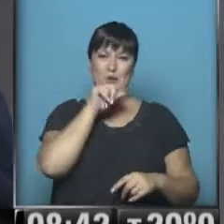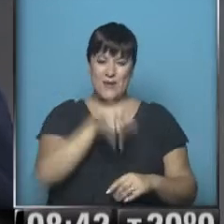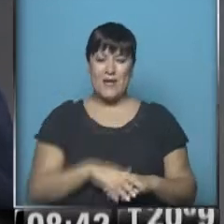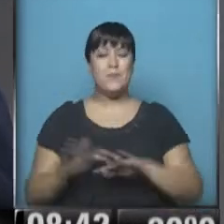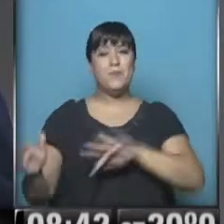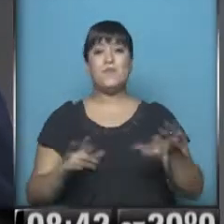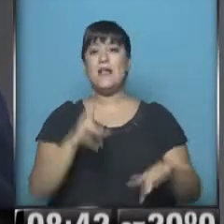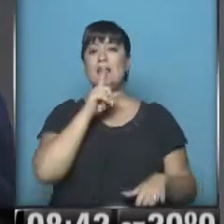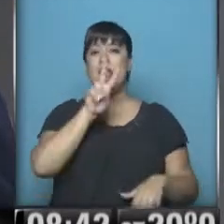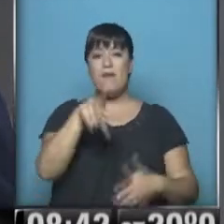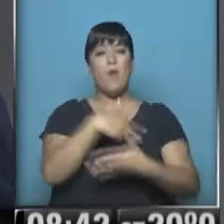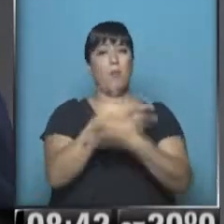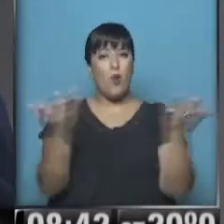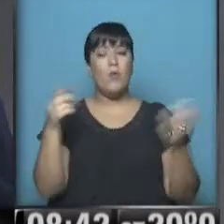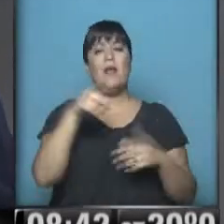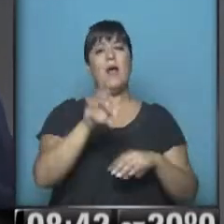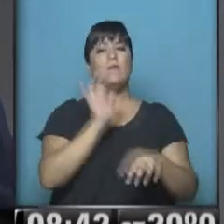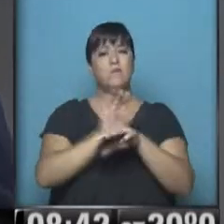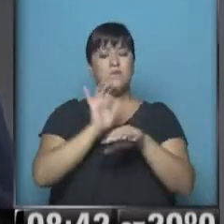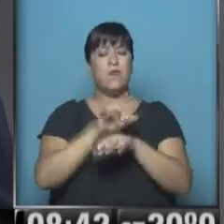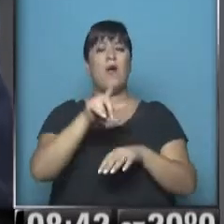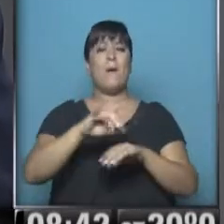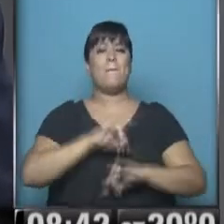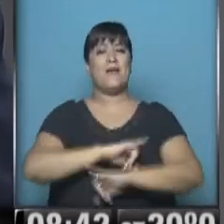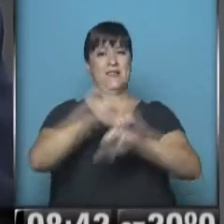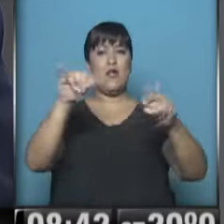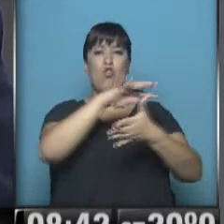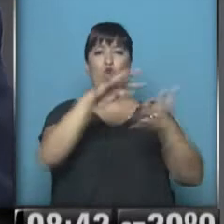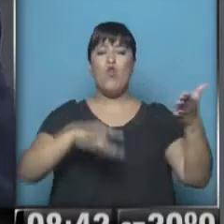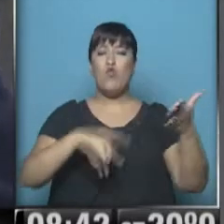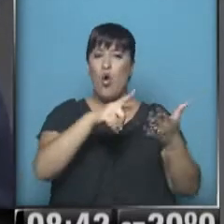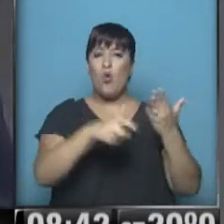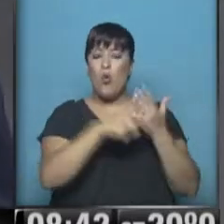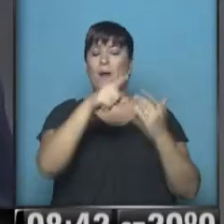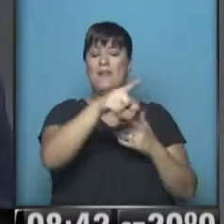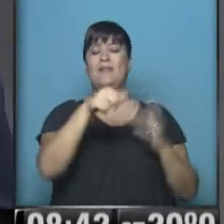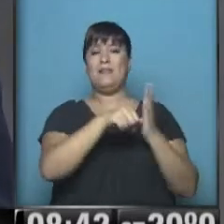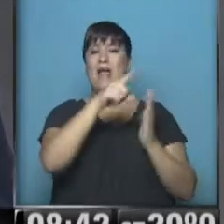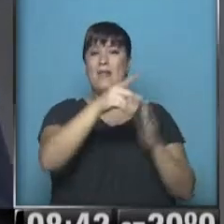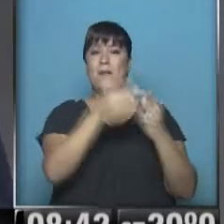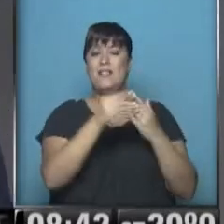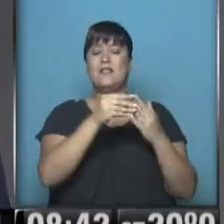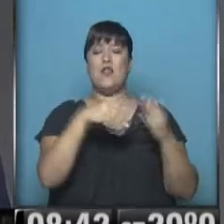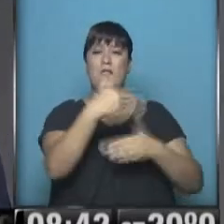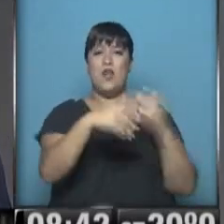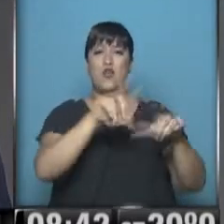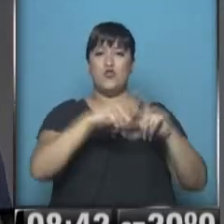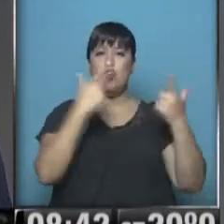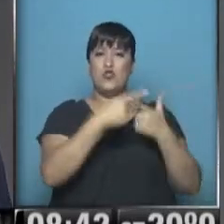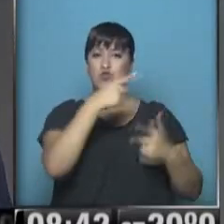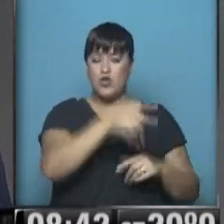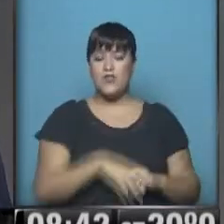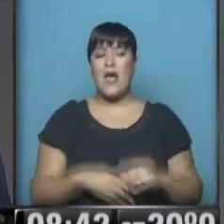La televisión pública fue el escenario para la presentación del documental del Ministerio de Desarrollo Social, Estado Presente, Monte Adentro,